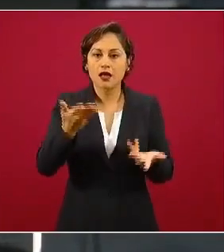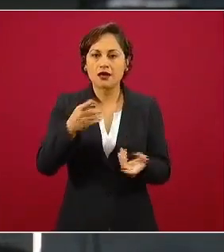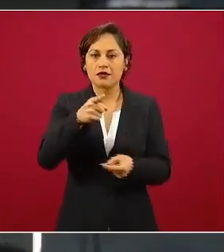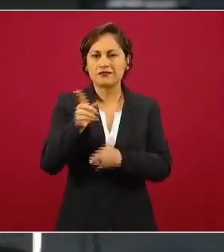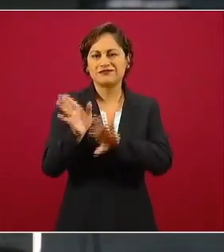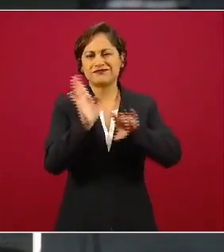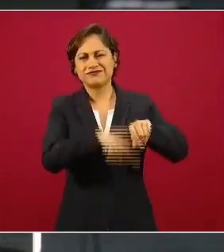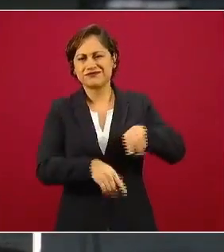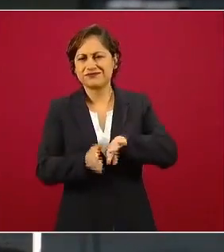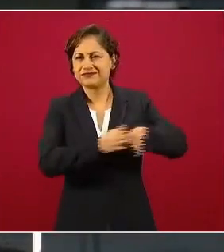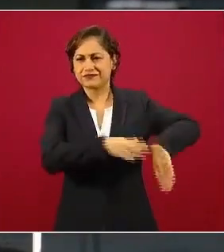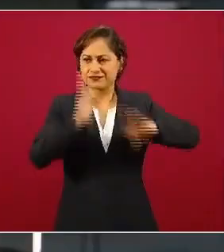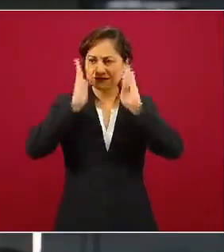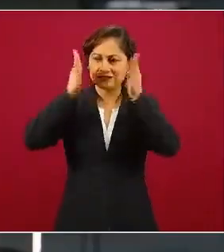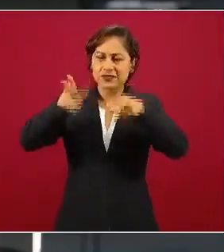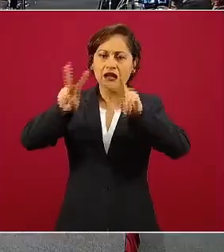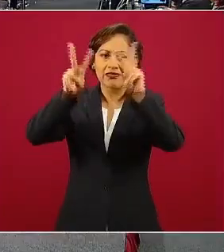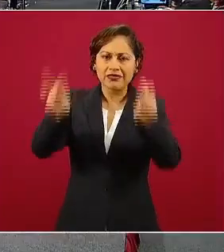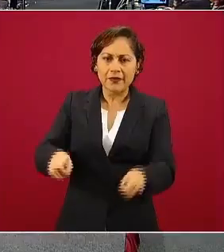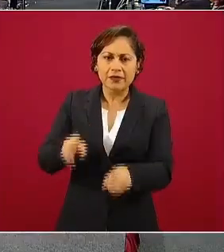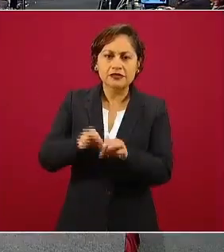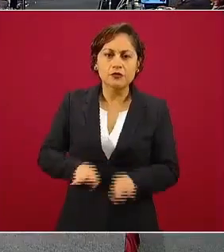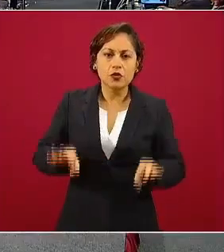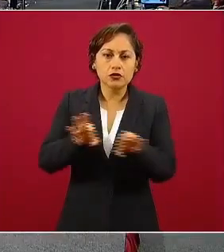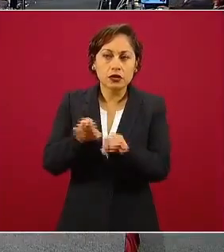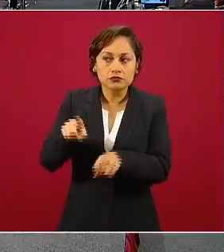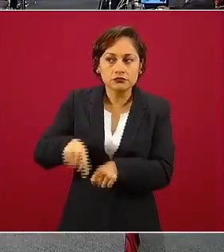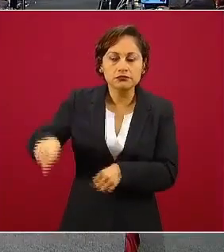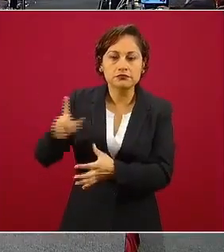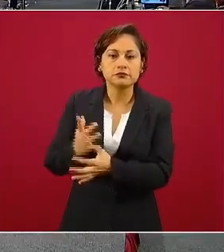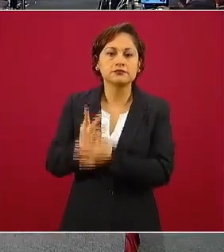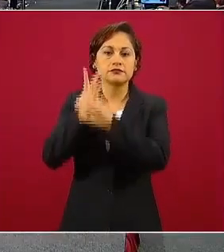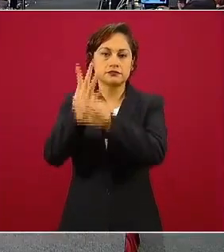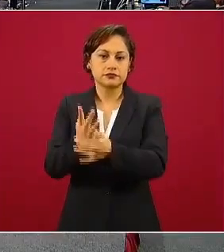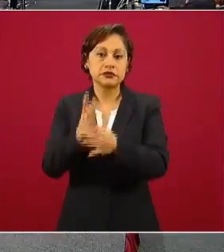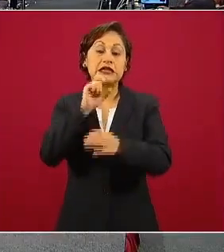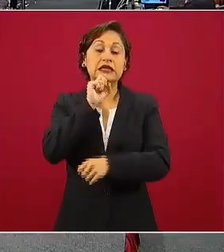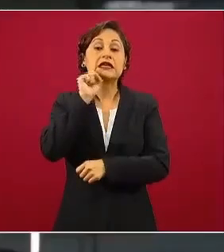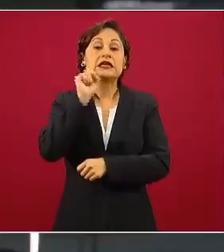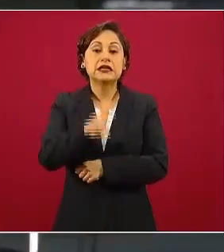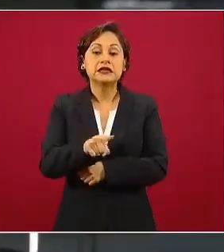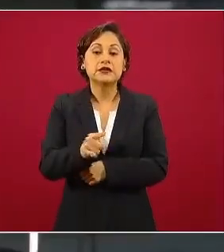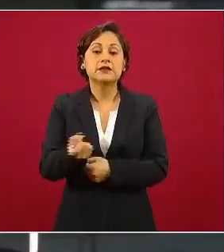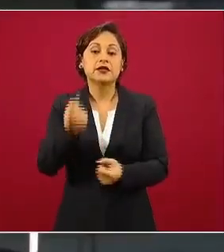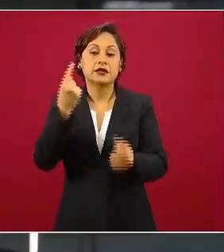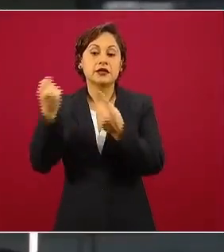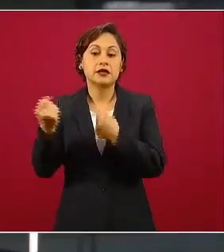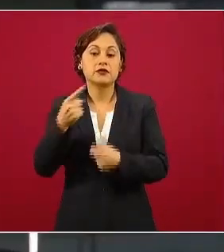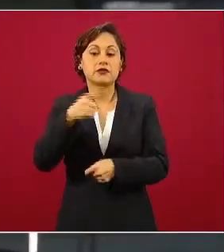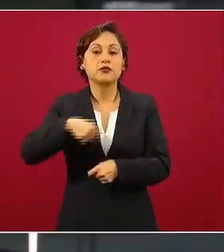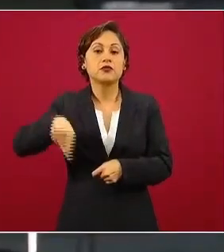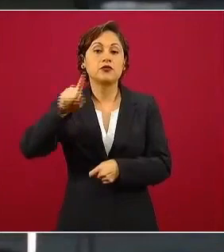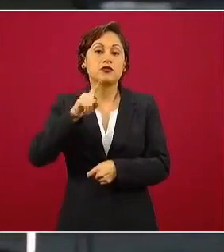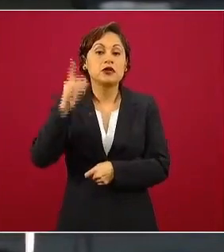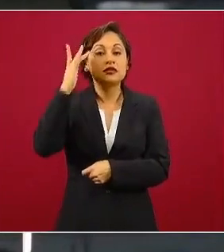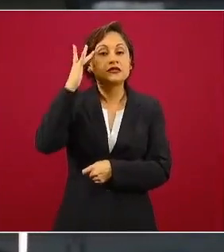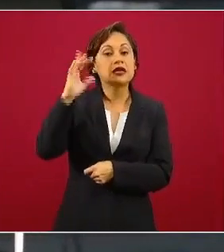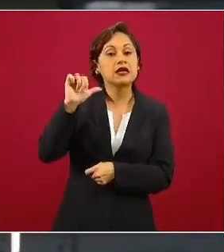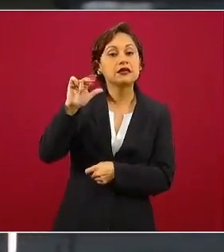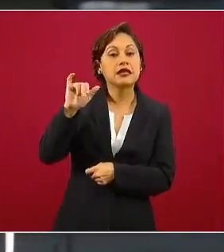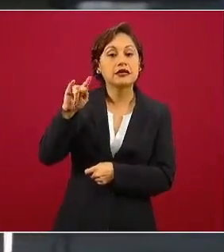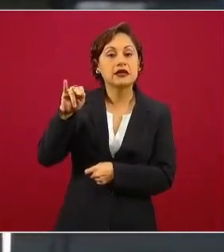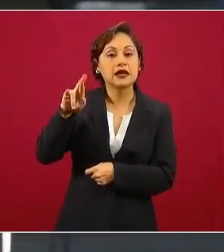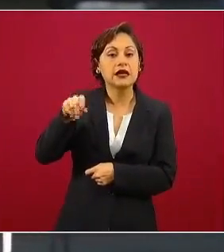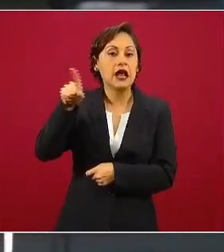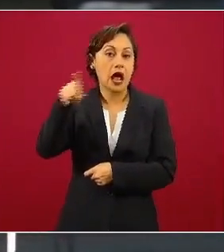de acuerdo con lo que mencionan, y bueno, pues incluso también algunos señalamientos de que el único BOA pues es el de la Santanera. ¿Qué dice usted respecto